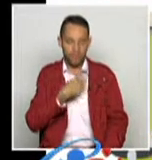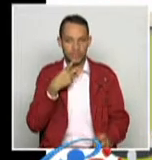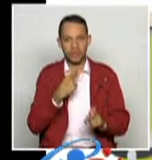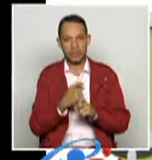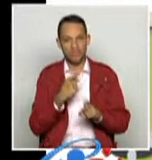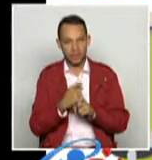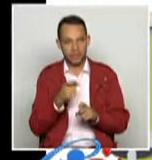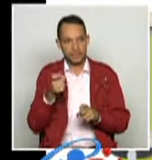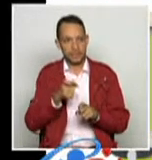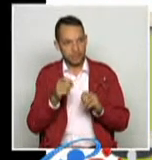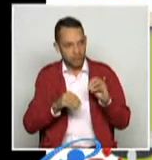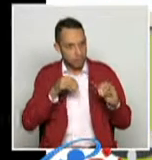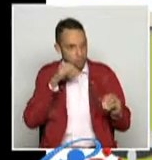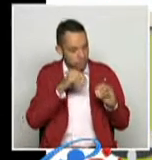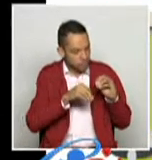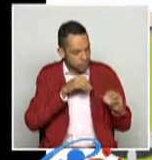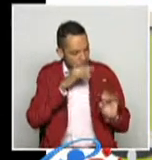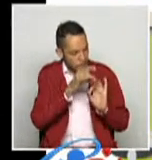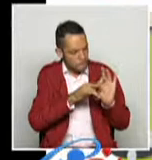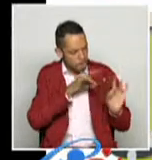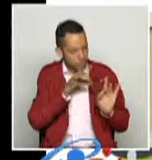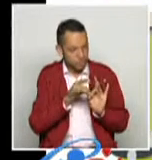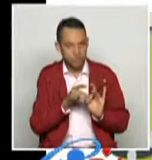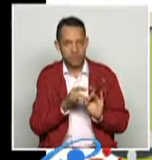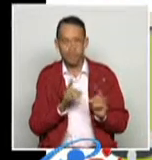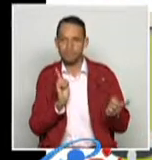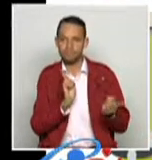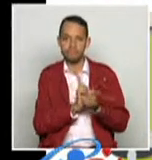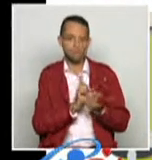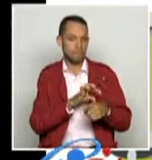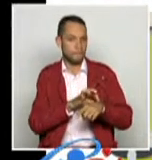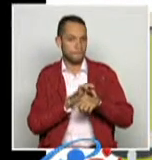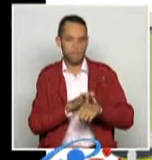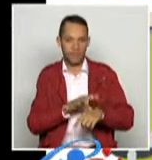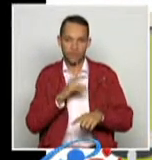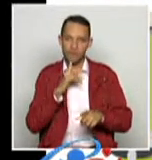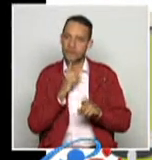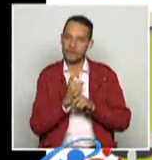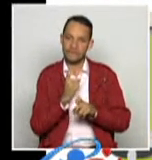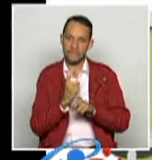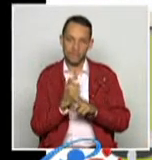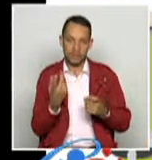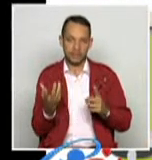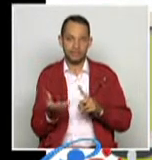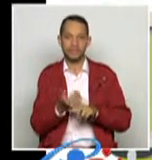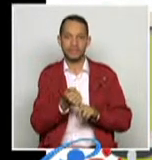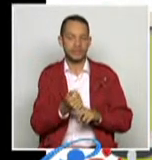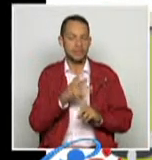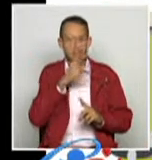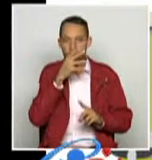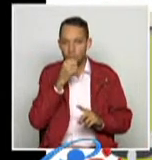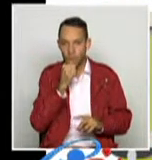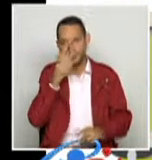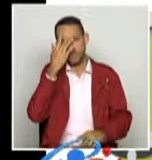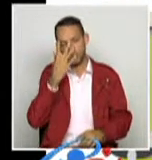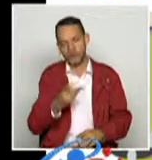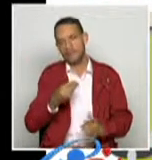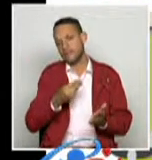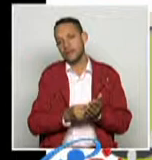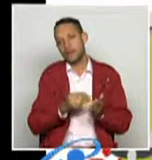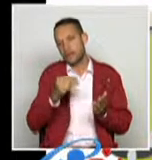podido ser atendidos oportunamente ni en consulta de cardiología, muchas veces ni siquiera en consulta pediátrica.